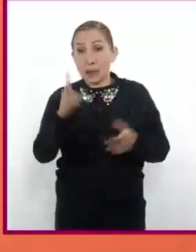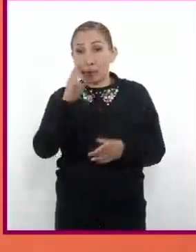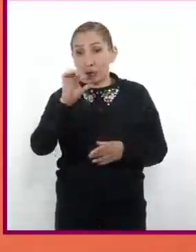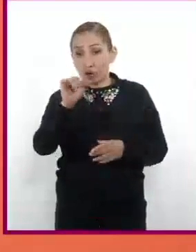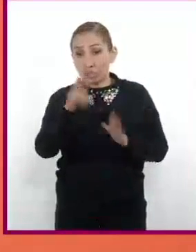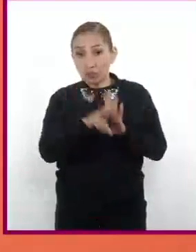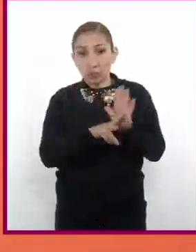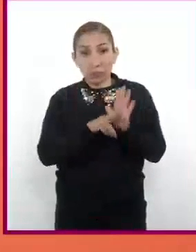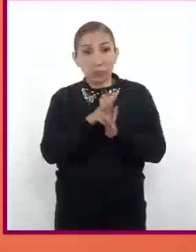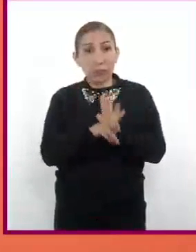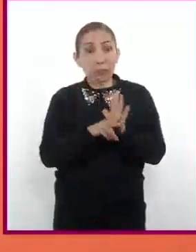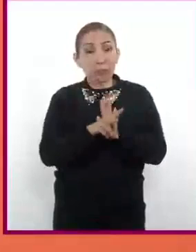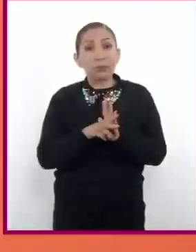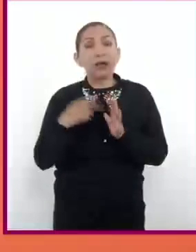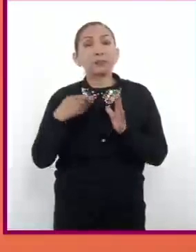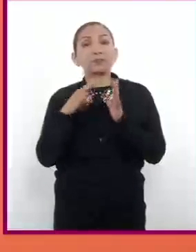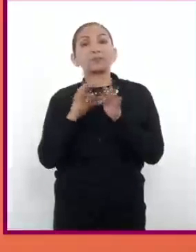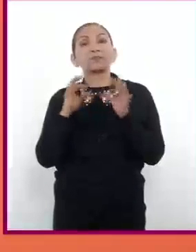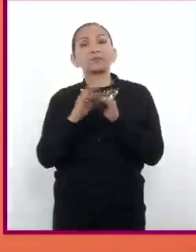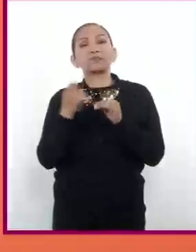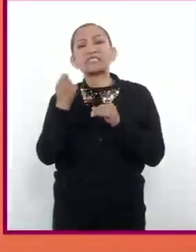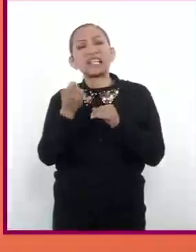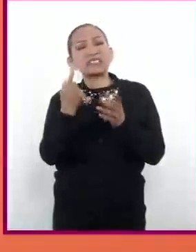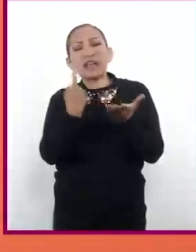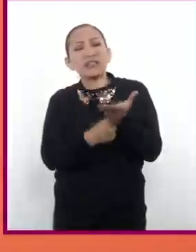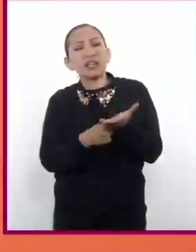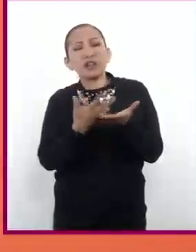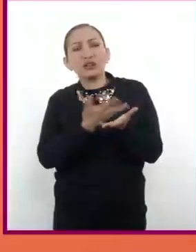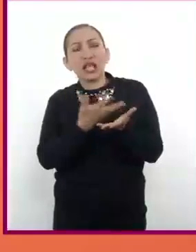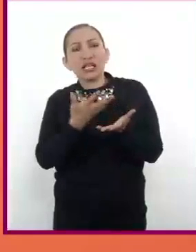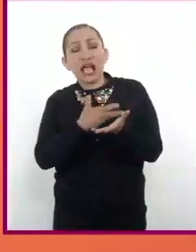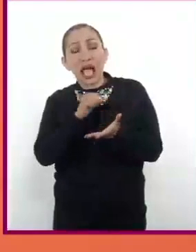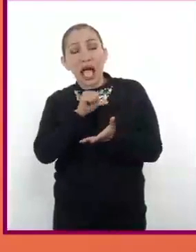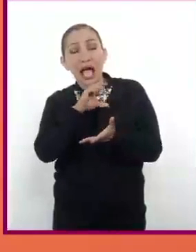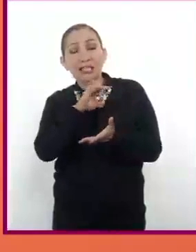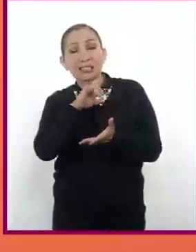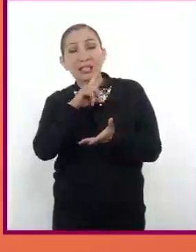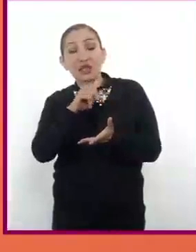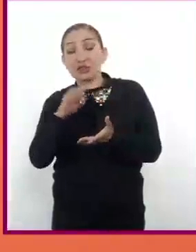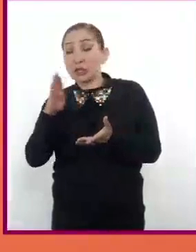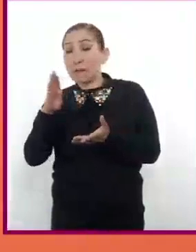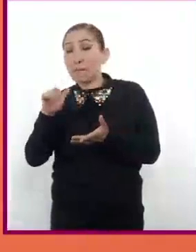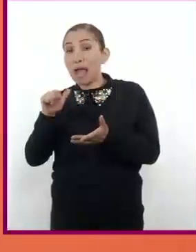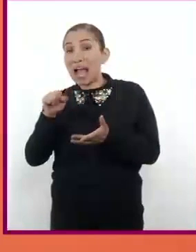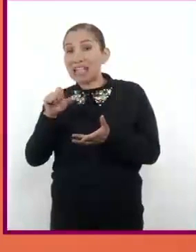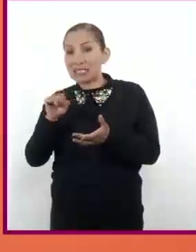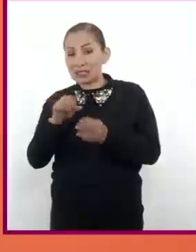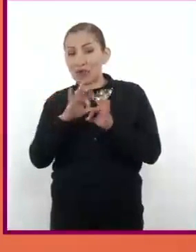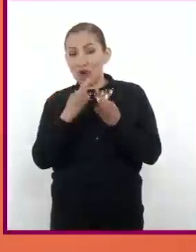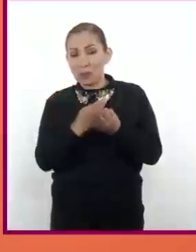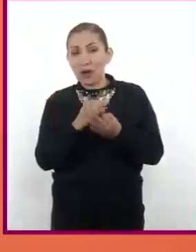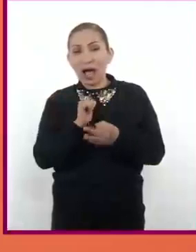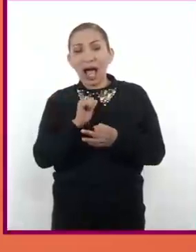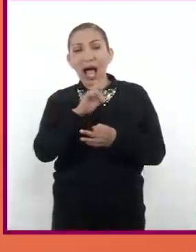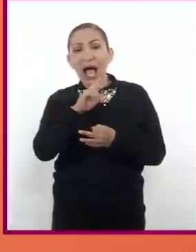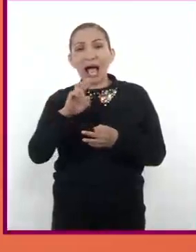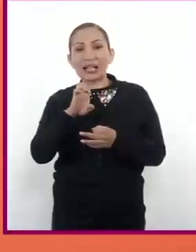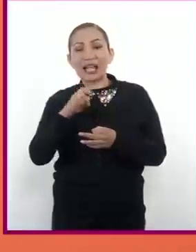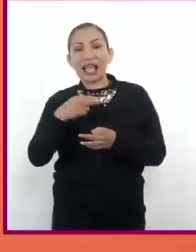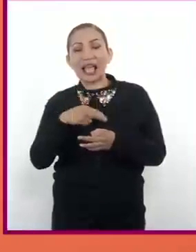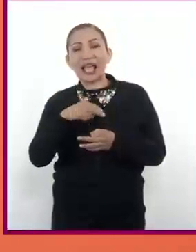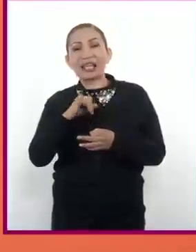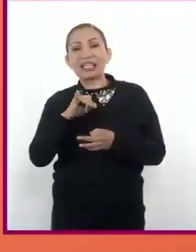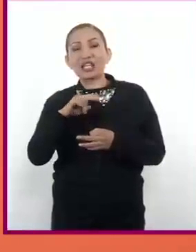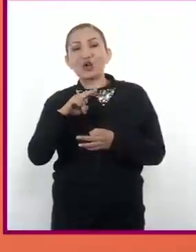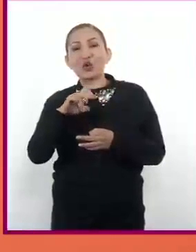ver otro video en el que se explican las propiedades que tienen los ácidos y las bases, de acuerdo con el modelo de Arrhenius, así como